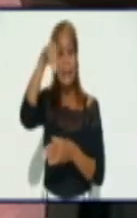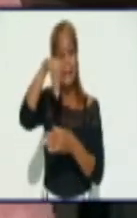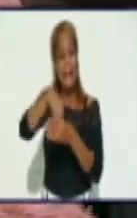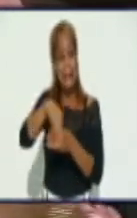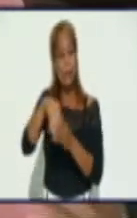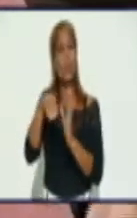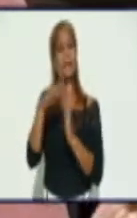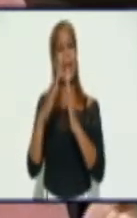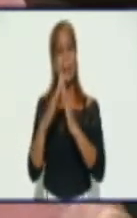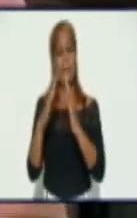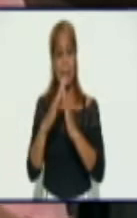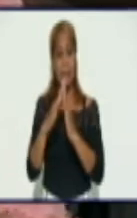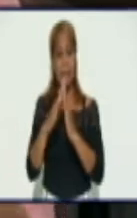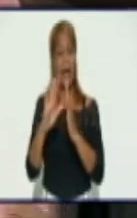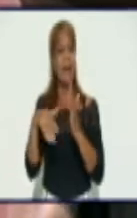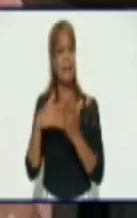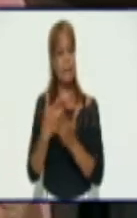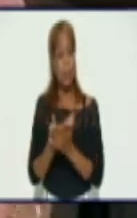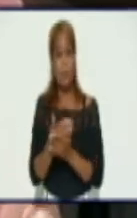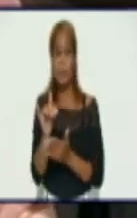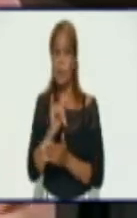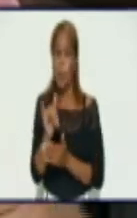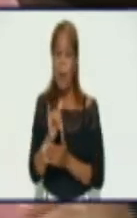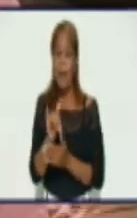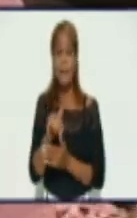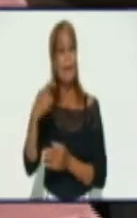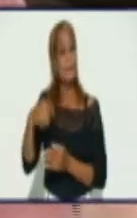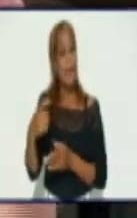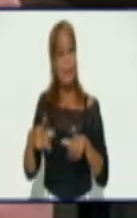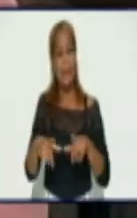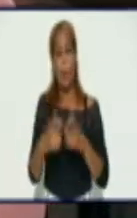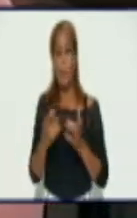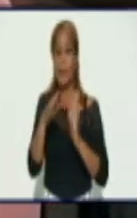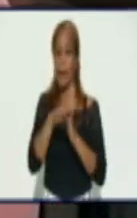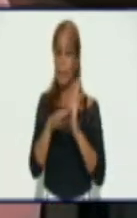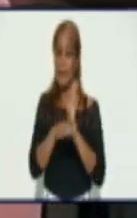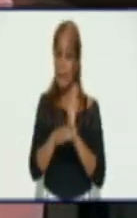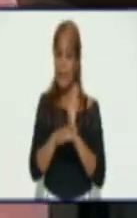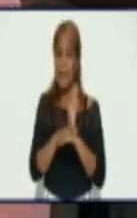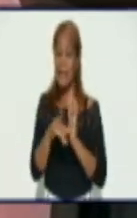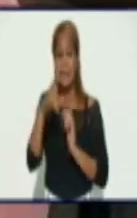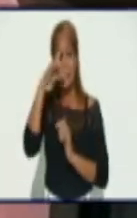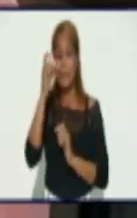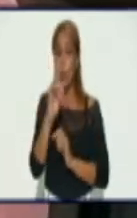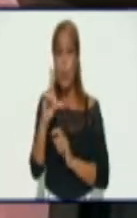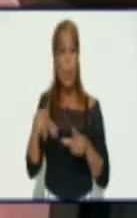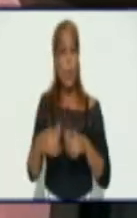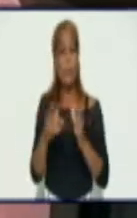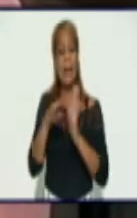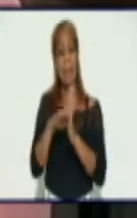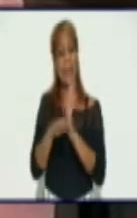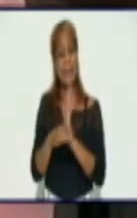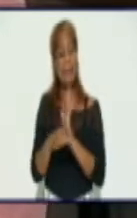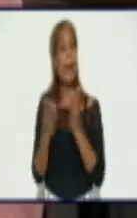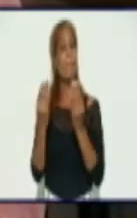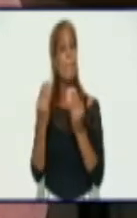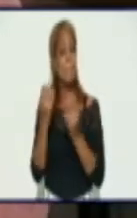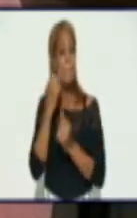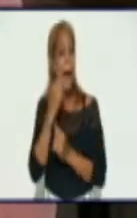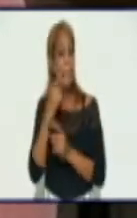a prolongar este periodo de transmisión y muchas más personas se van a enfermar. Entonces, hoy